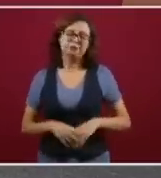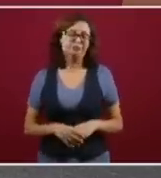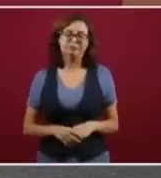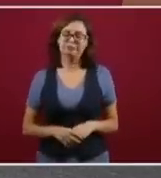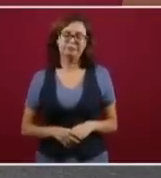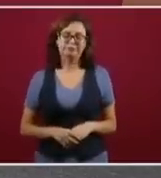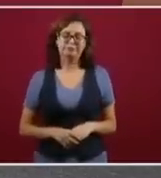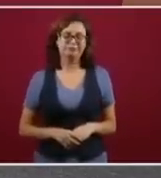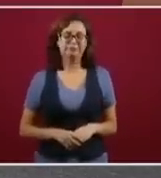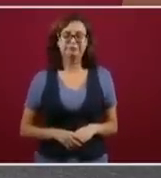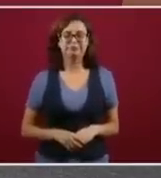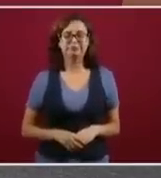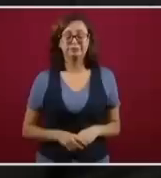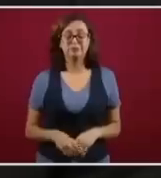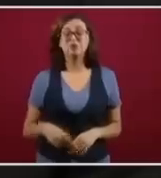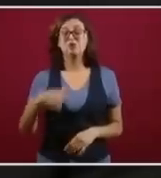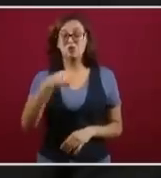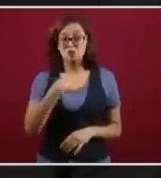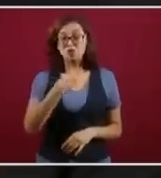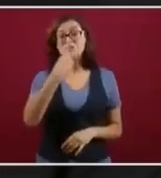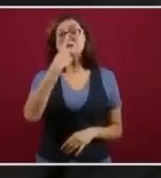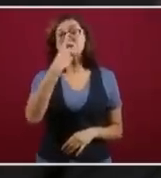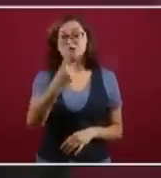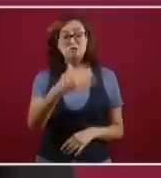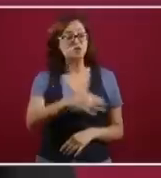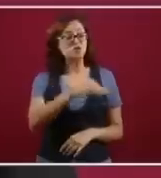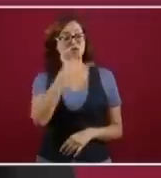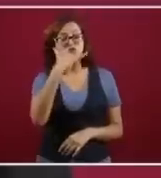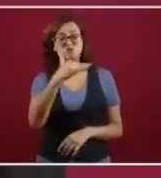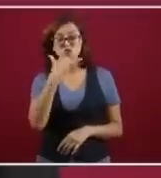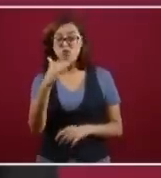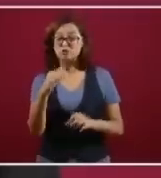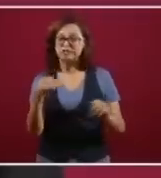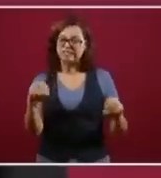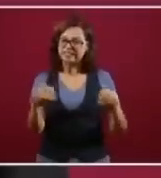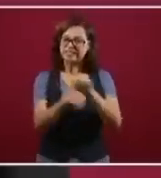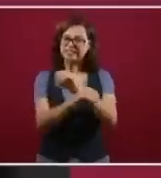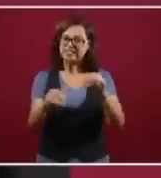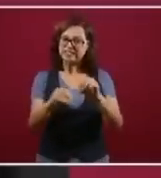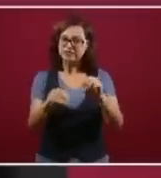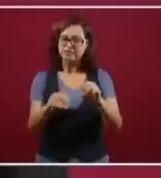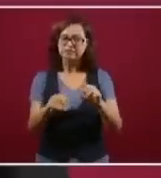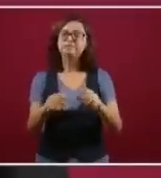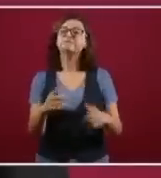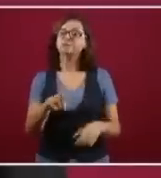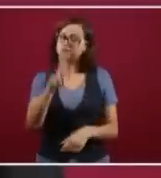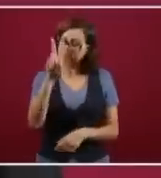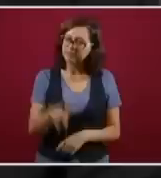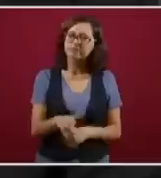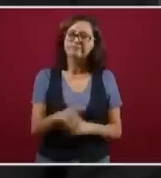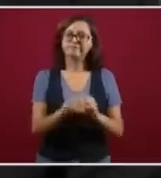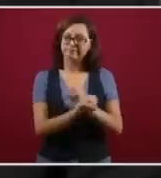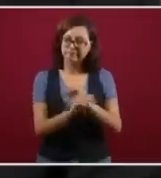Cuando hablo de cero corrupción, es cero corrupción, cero impunidad.